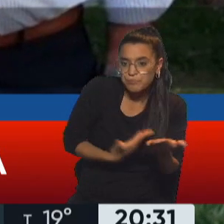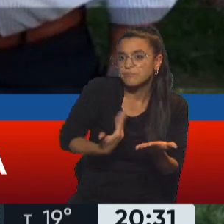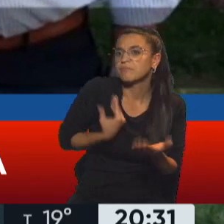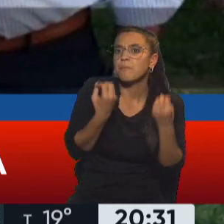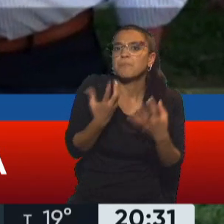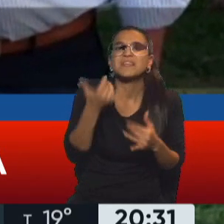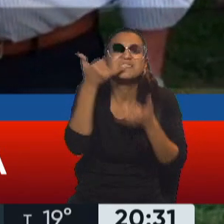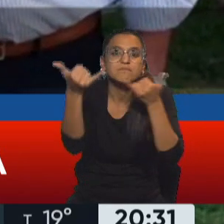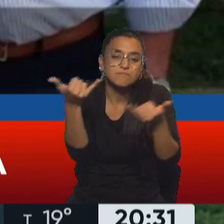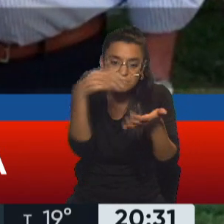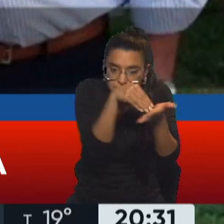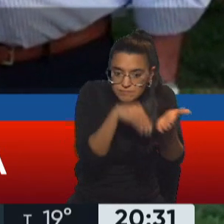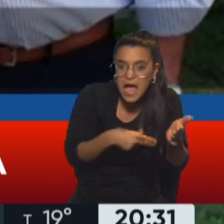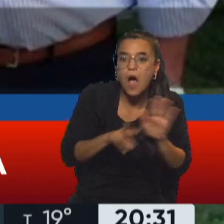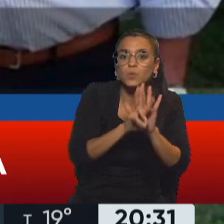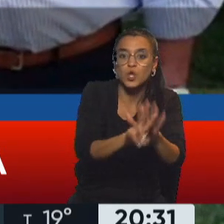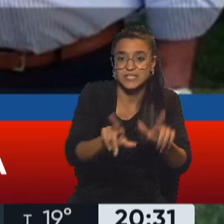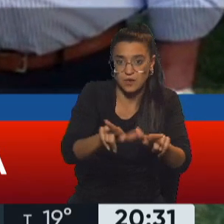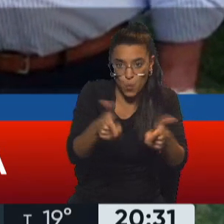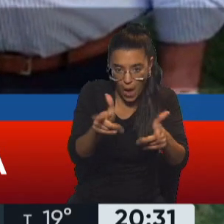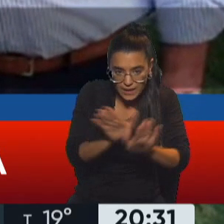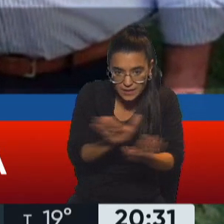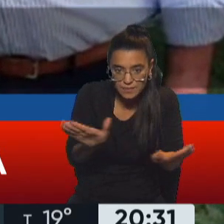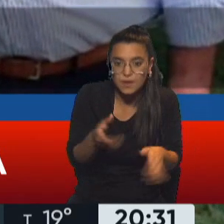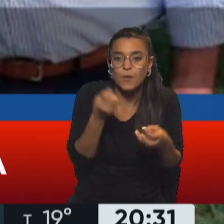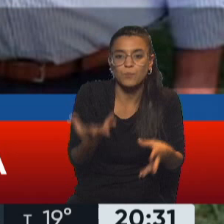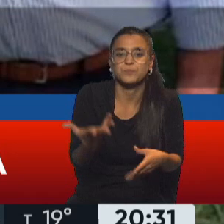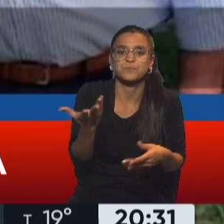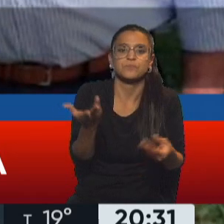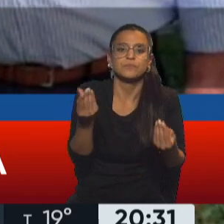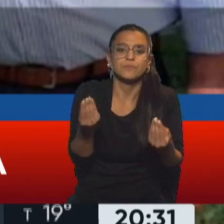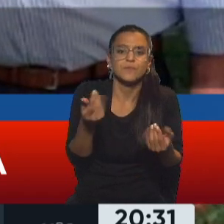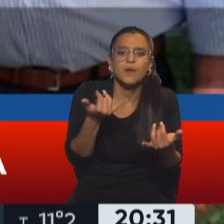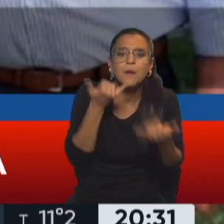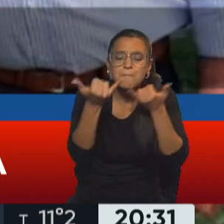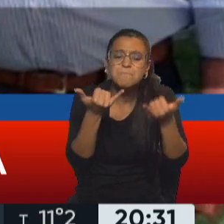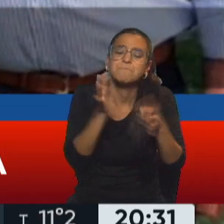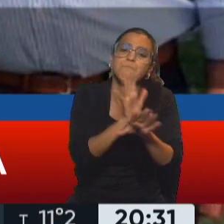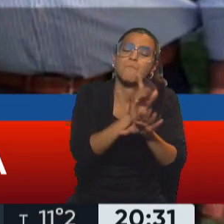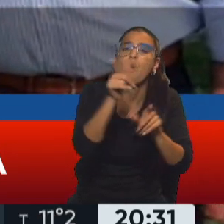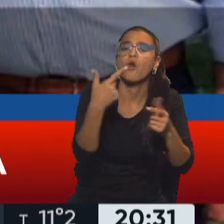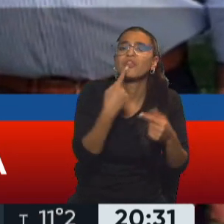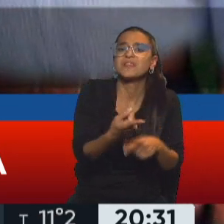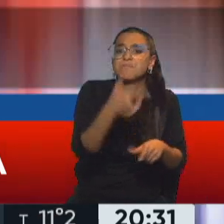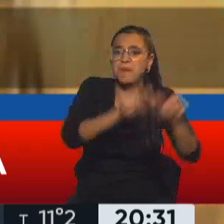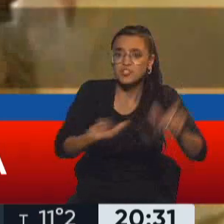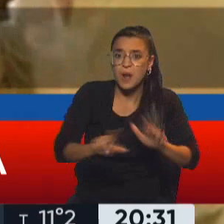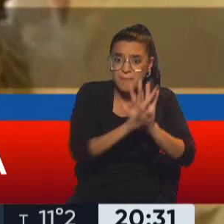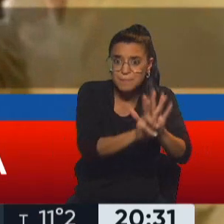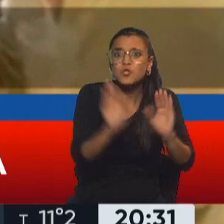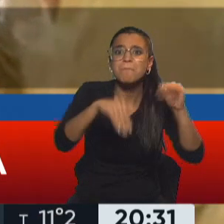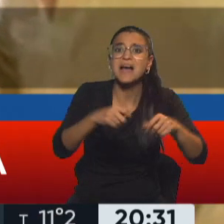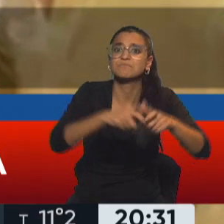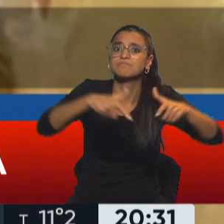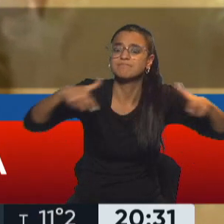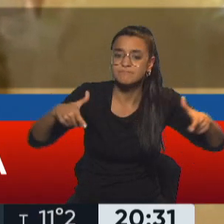del llamado telefónico para autorizar este evento, porque hubo muchas más personas de las que habilitaba el DNU en ese momento. Mucho tiempo